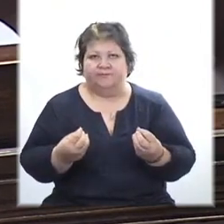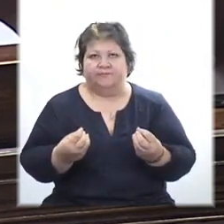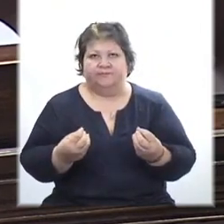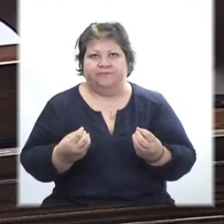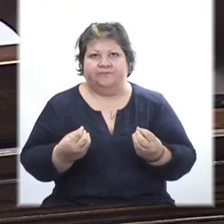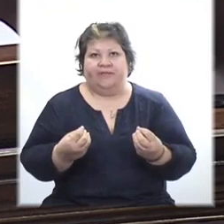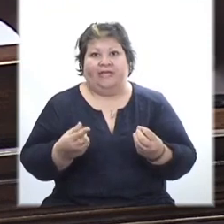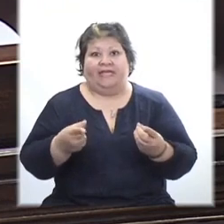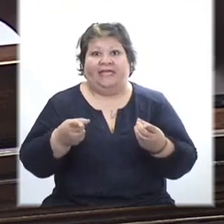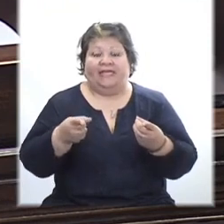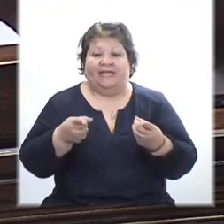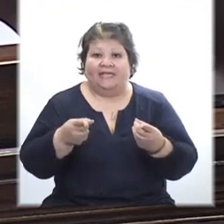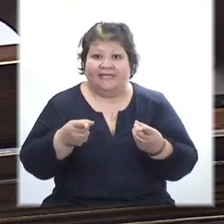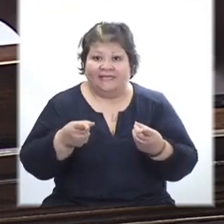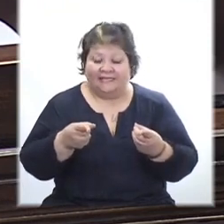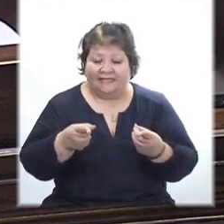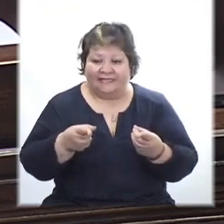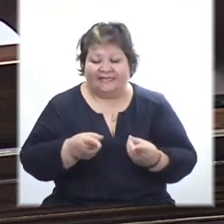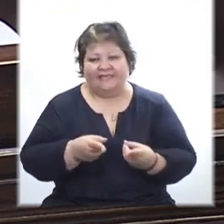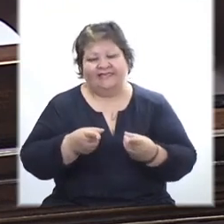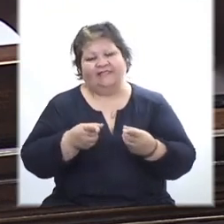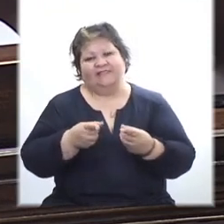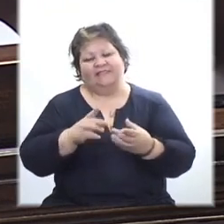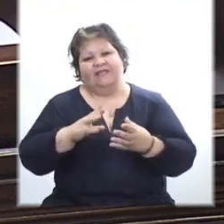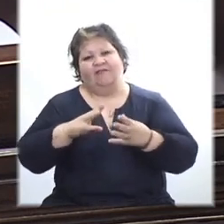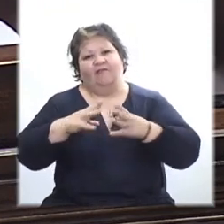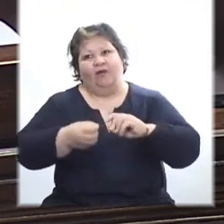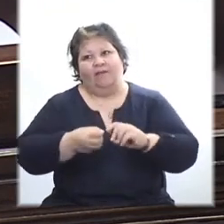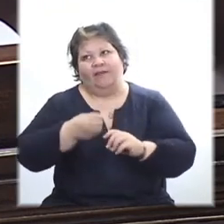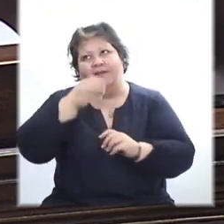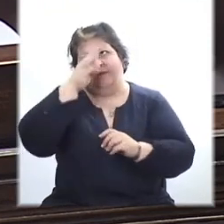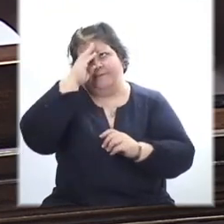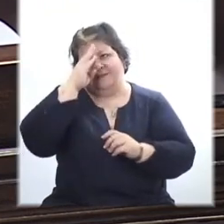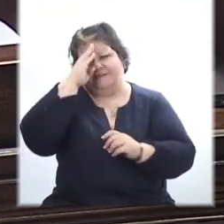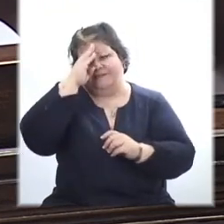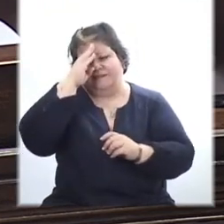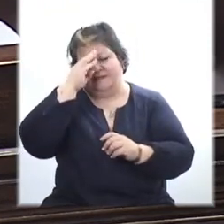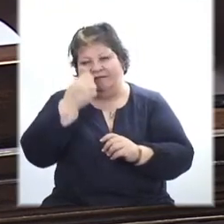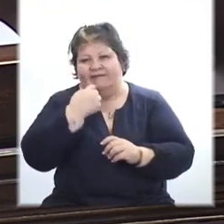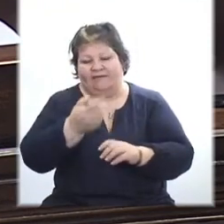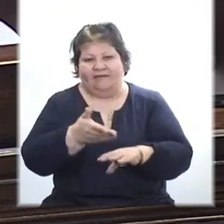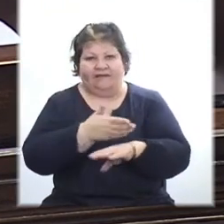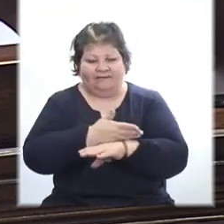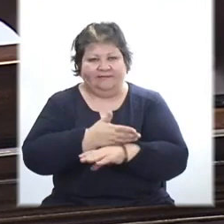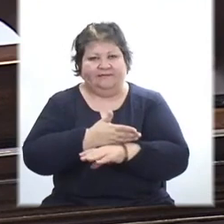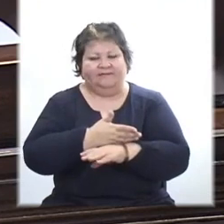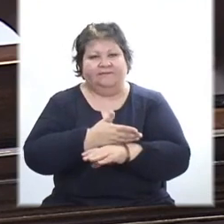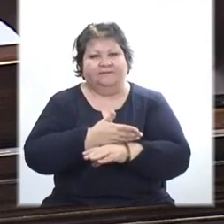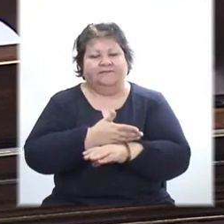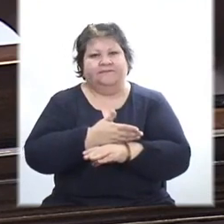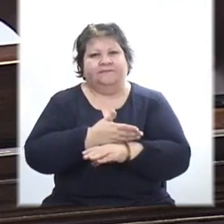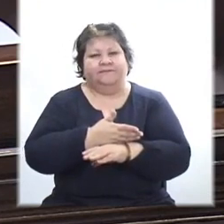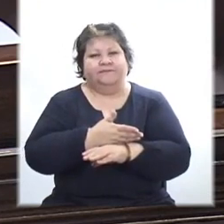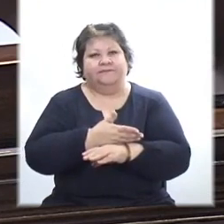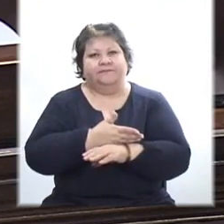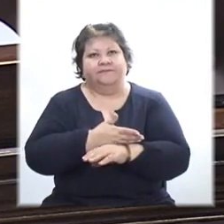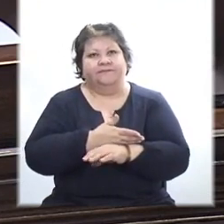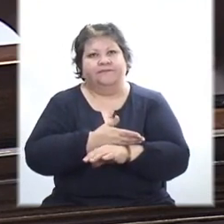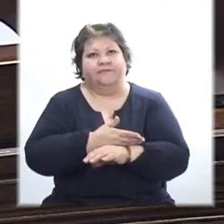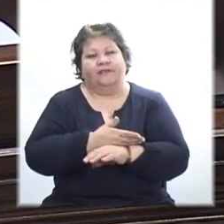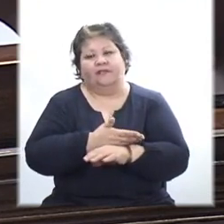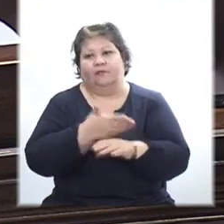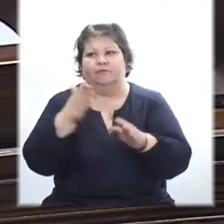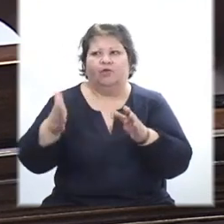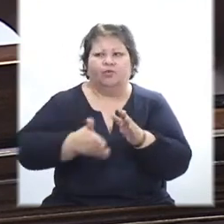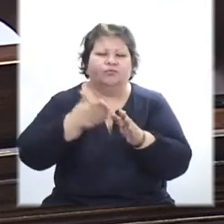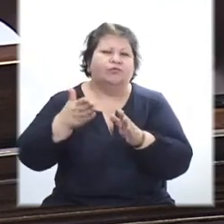en esas lecciones aprendidas que decía yo, ¿no será que de repente los productores